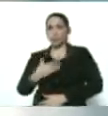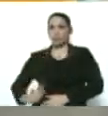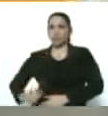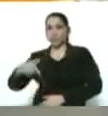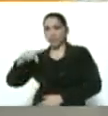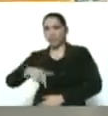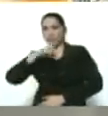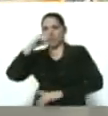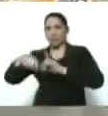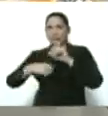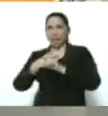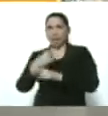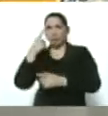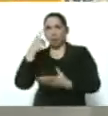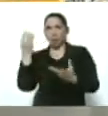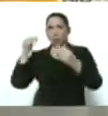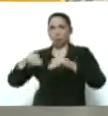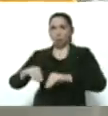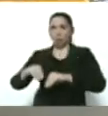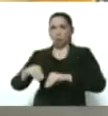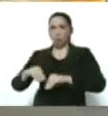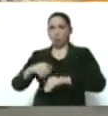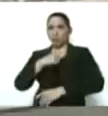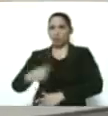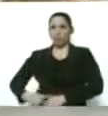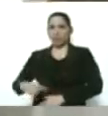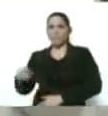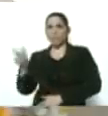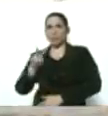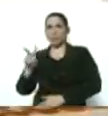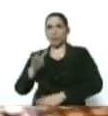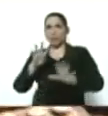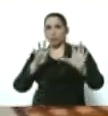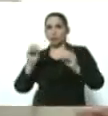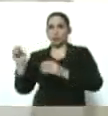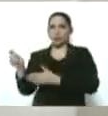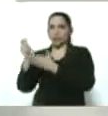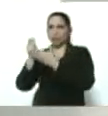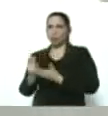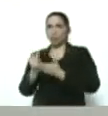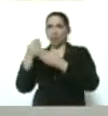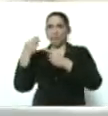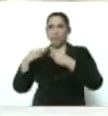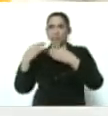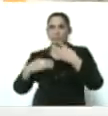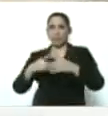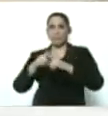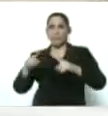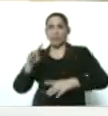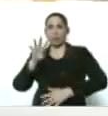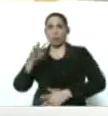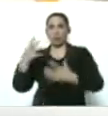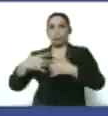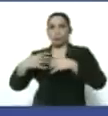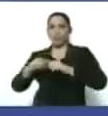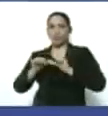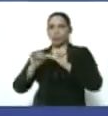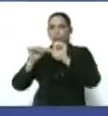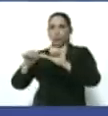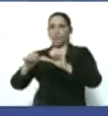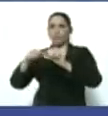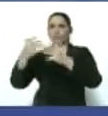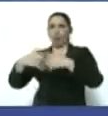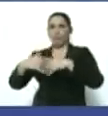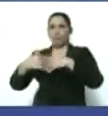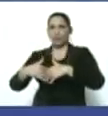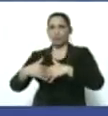estarán llegando a través del convenio China-Venezuela 900 toneladas de materia prima para las cuatro empresas para continuar nuestra fabricación, para